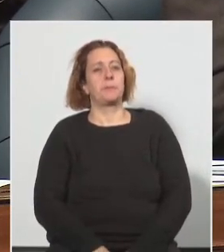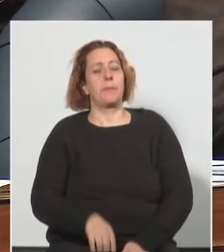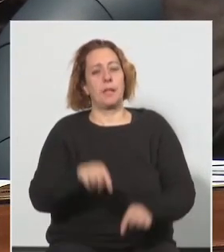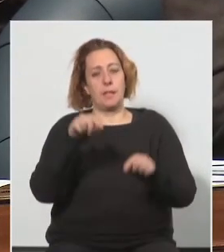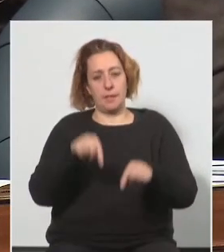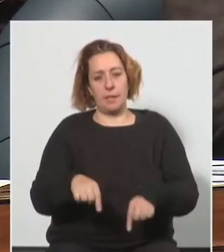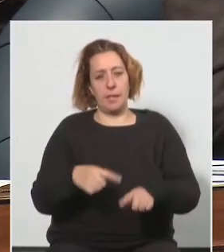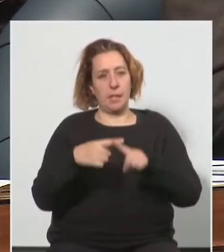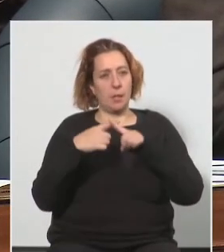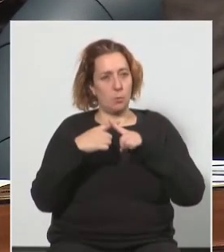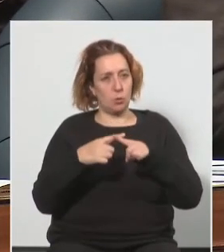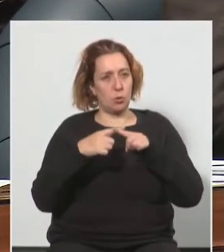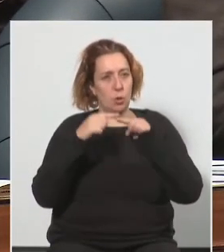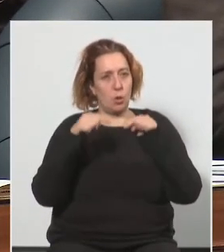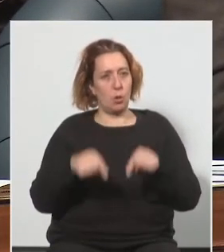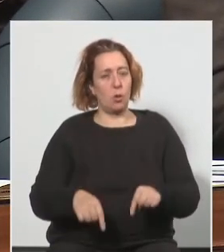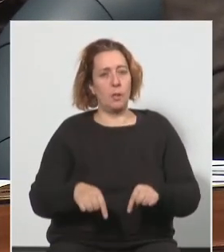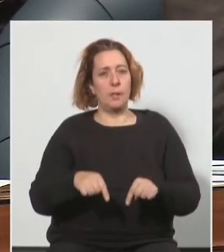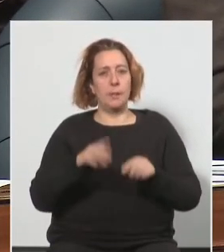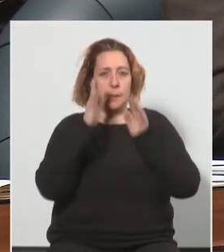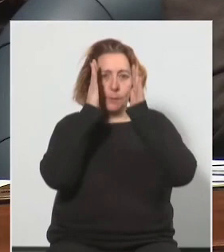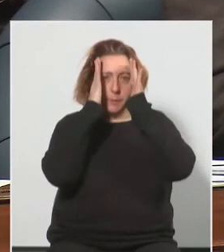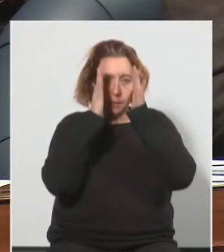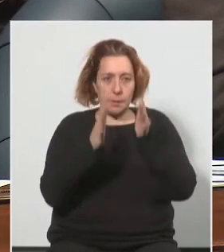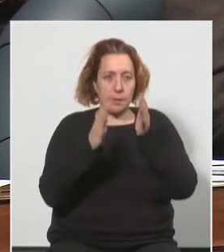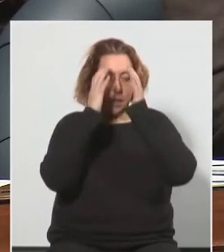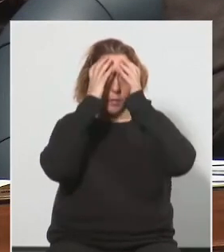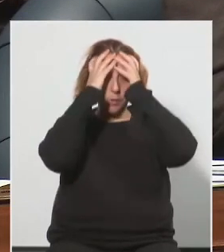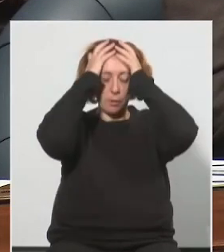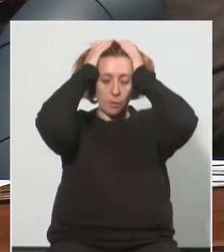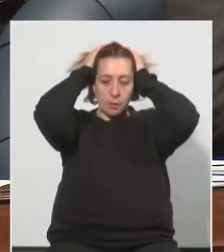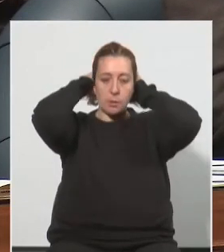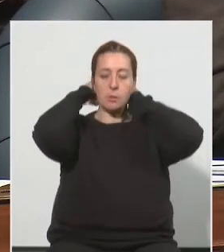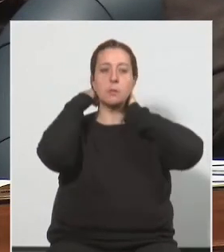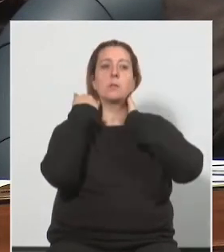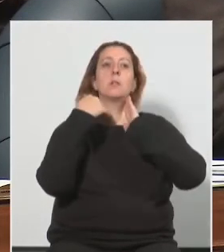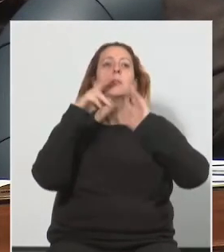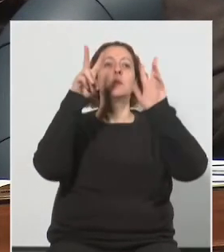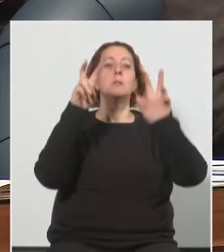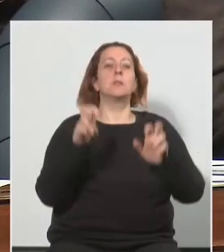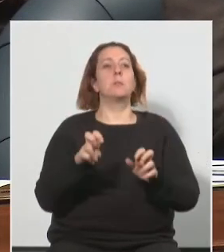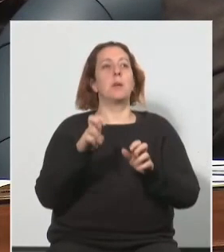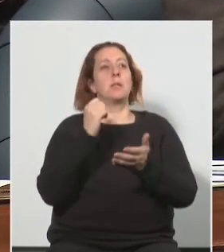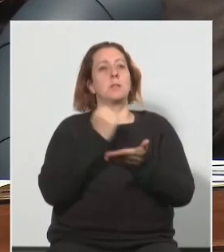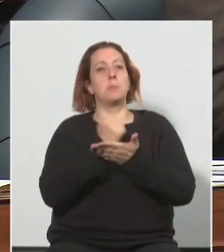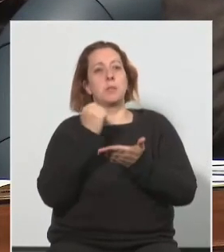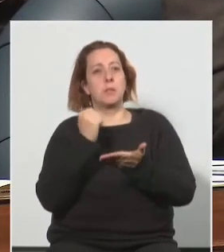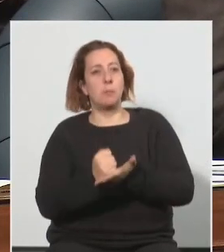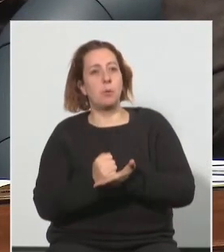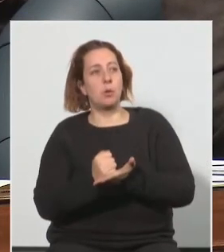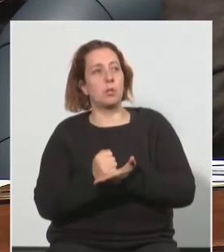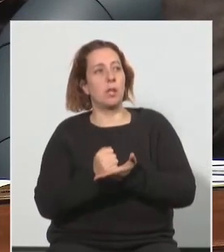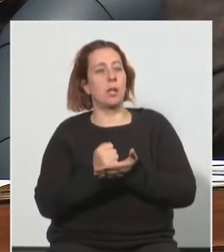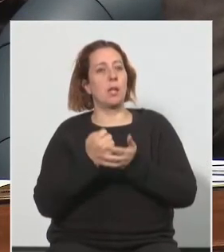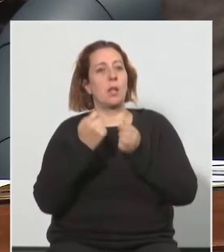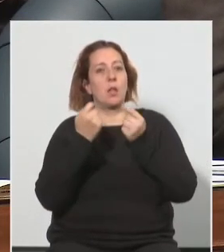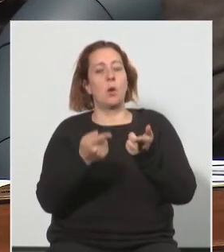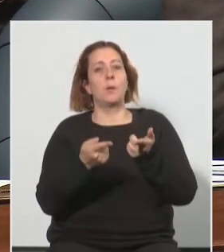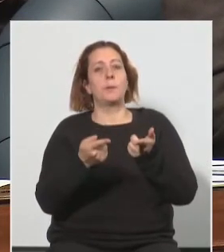En esta discusión de hoy se ha centrado en el tema de si el pasaporte se